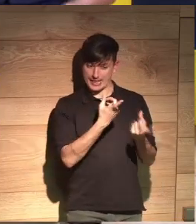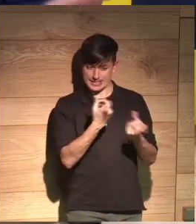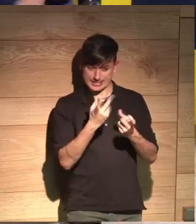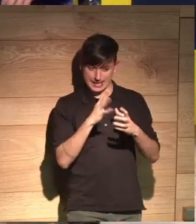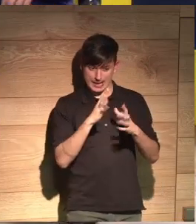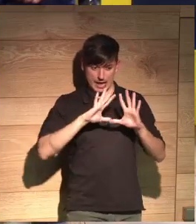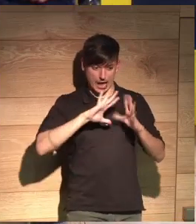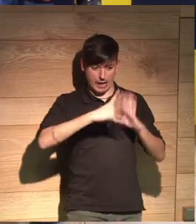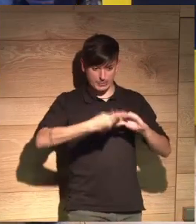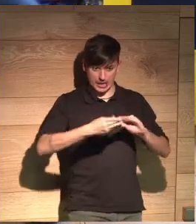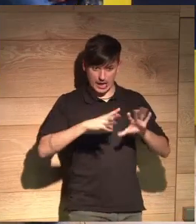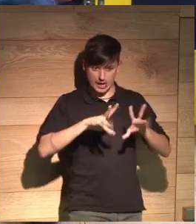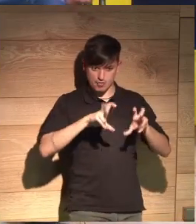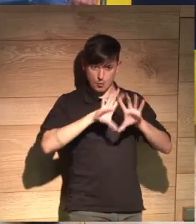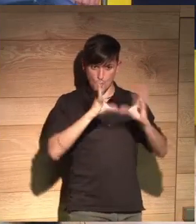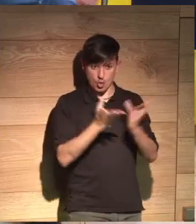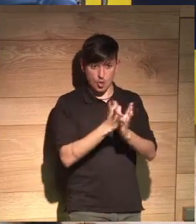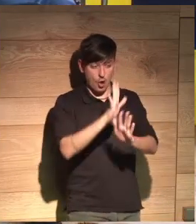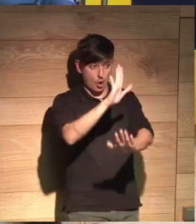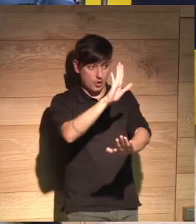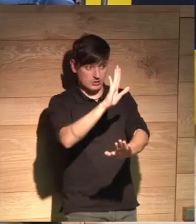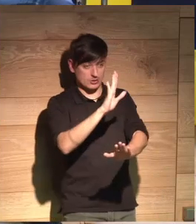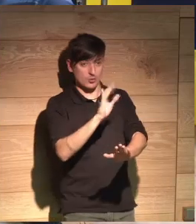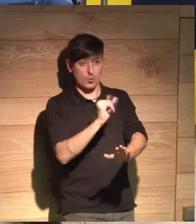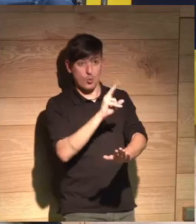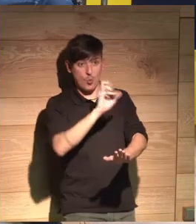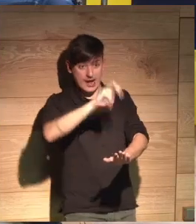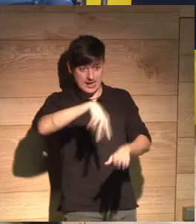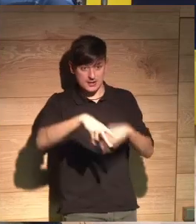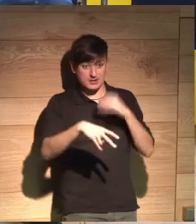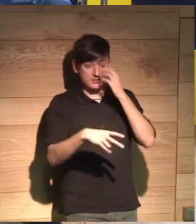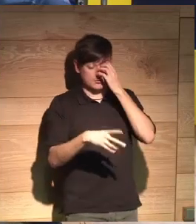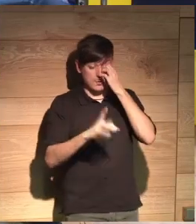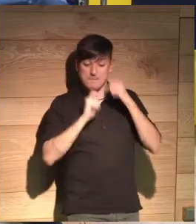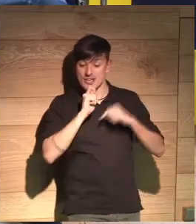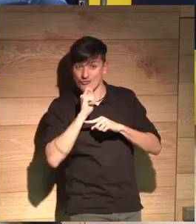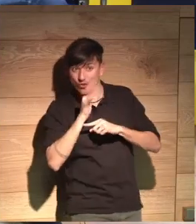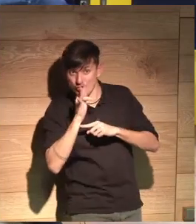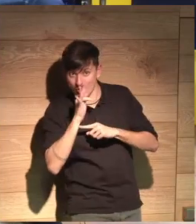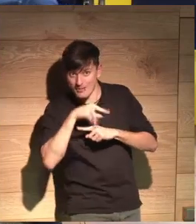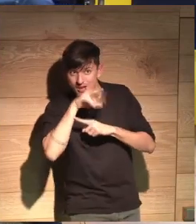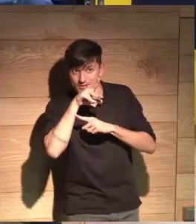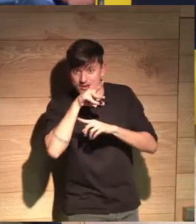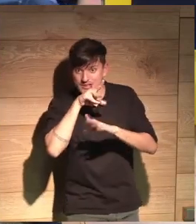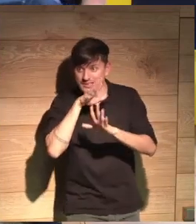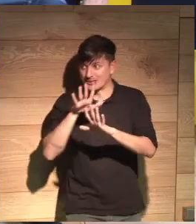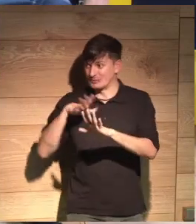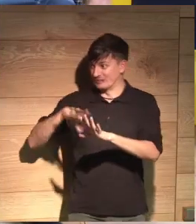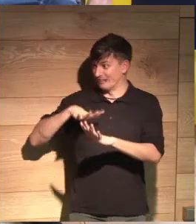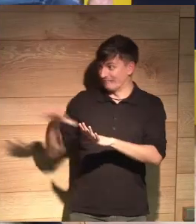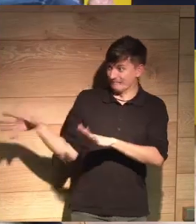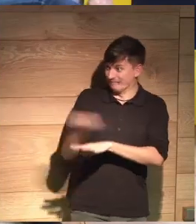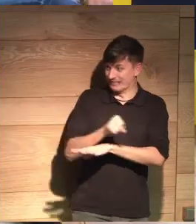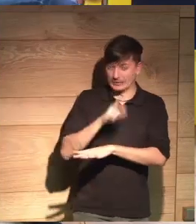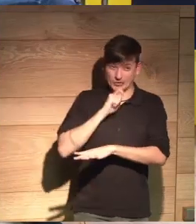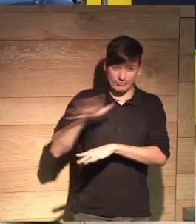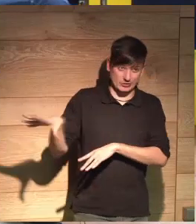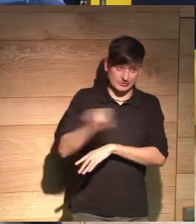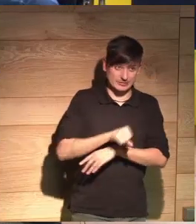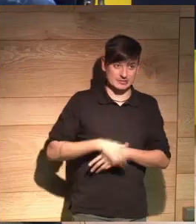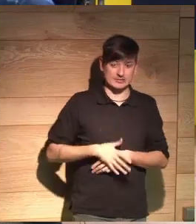mundo juan juan como no me han quitado micrófono por favor porque